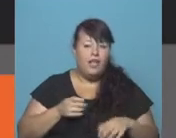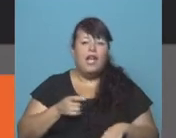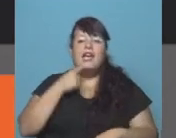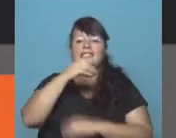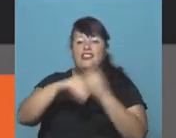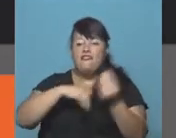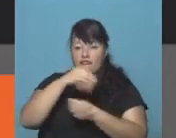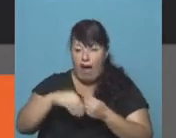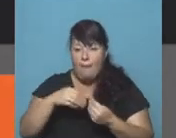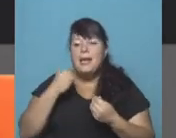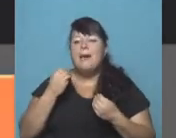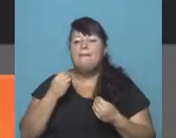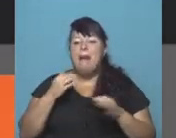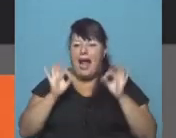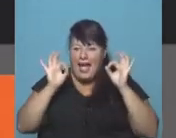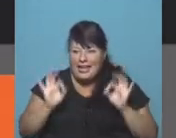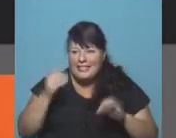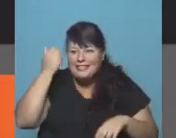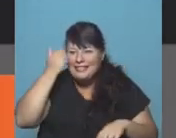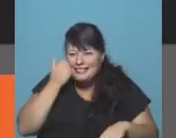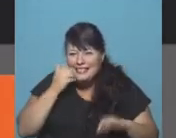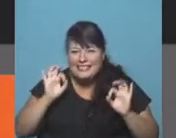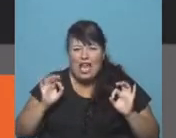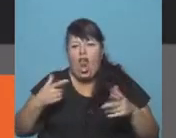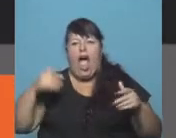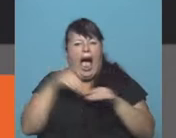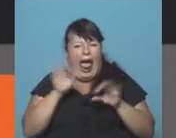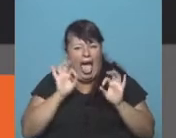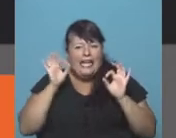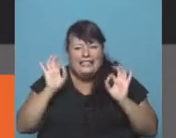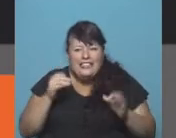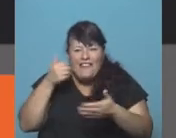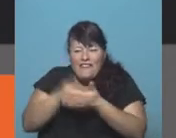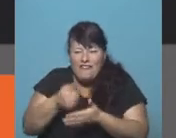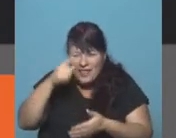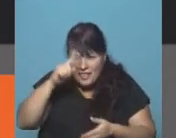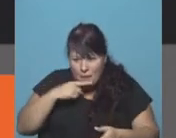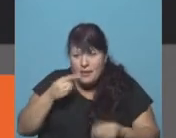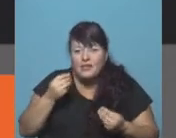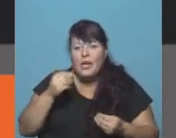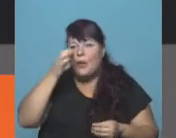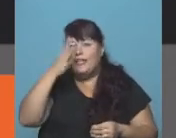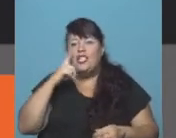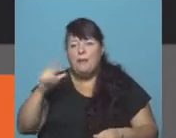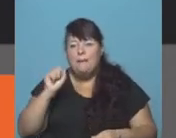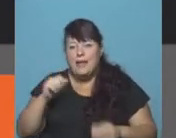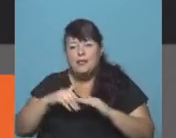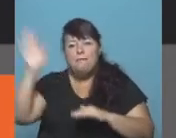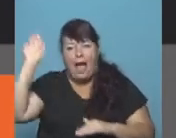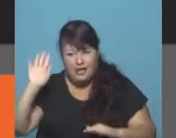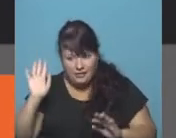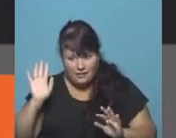una familia para poder llegar apenas sin ninguna capacidad de ahorro a fin de mes necesite un salario de 25 mil pesos para arriba